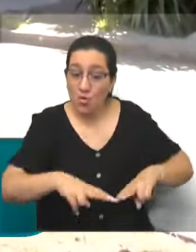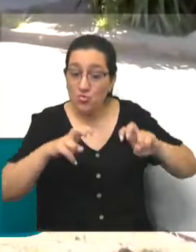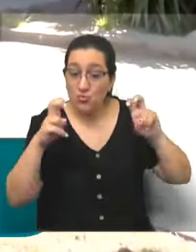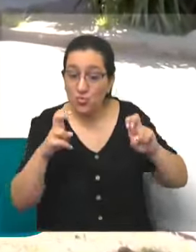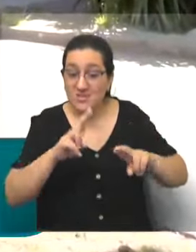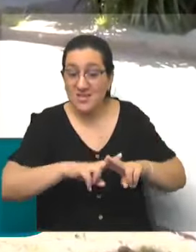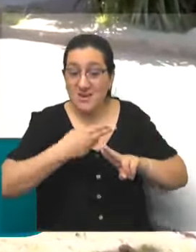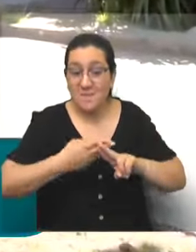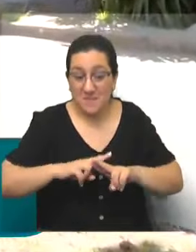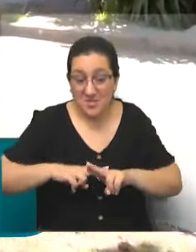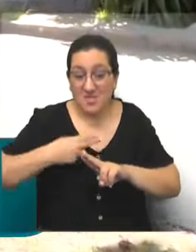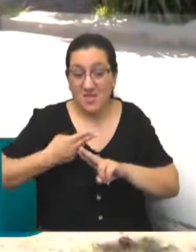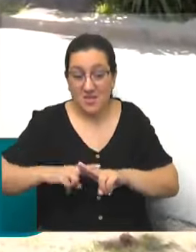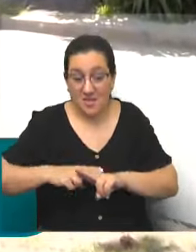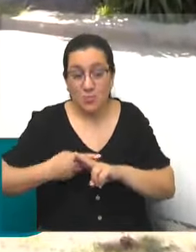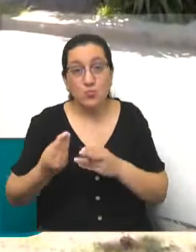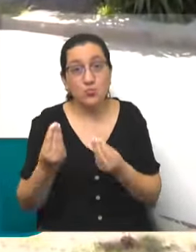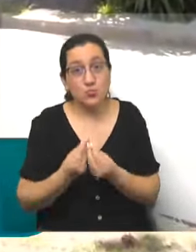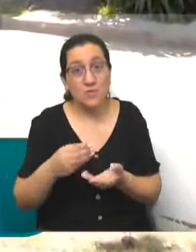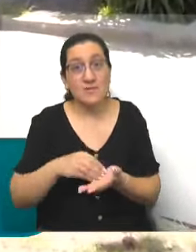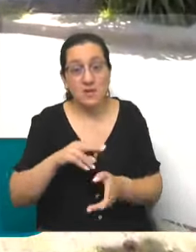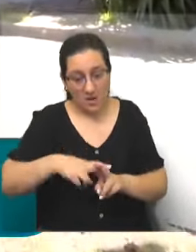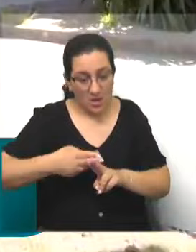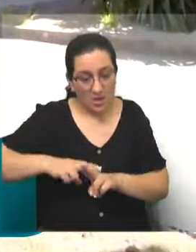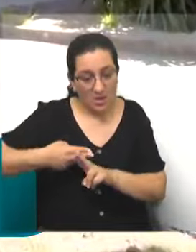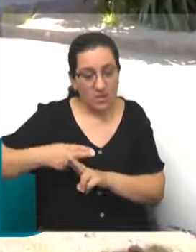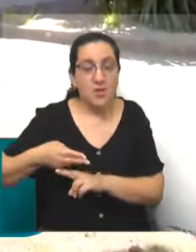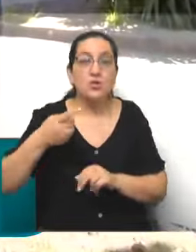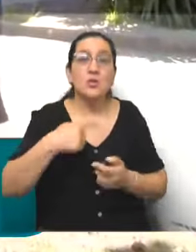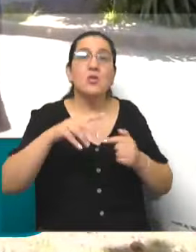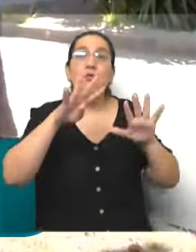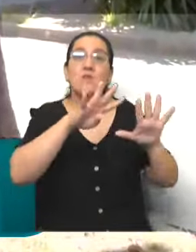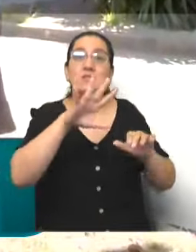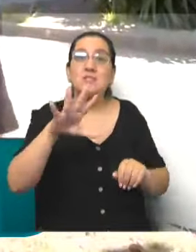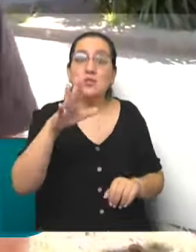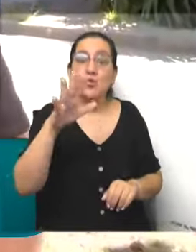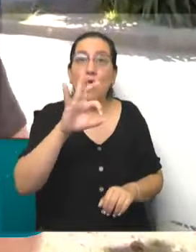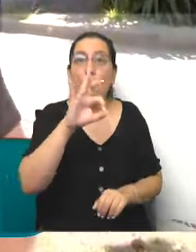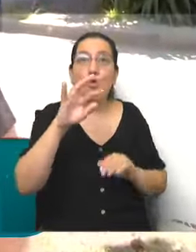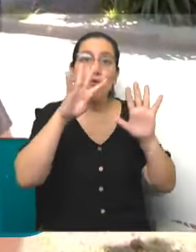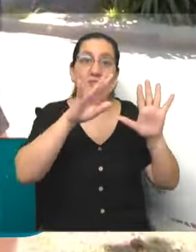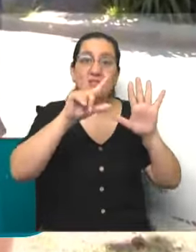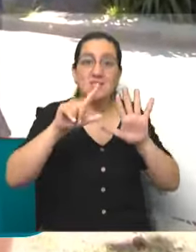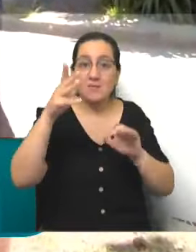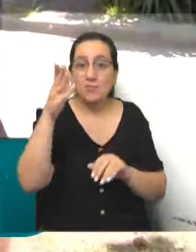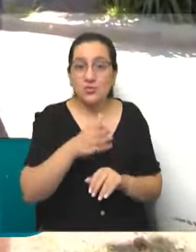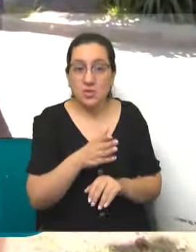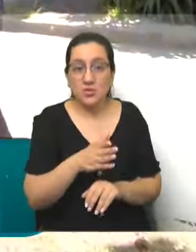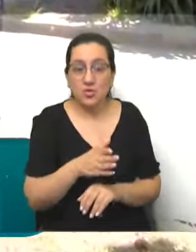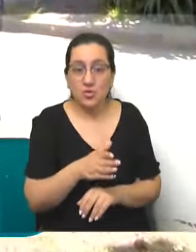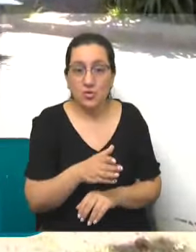se repitiera varias veces en el 95% o en el 97%